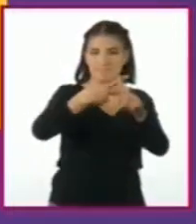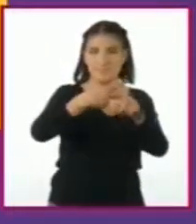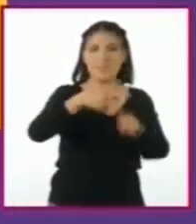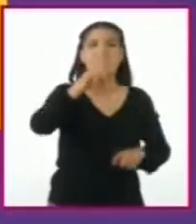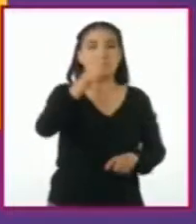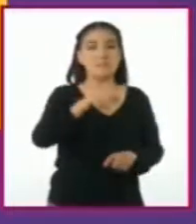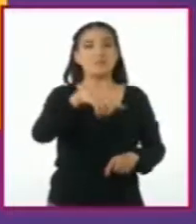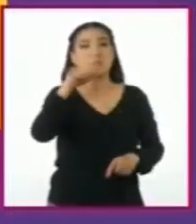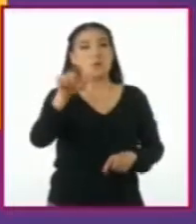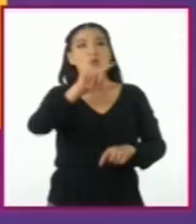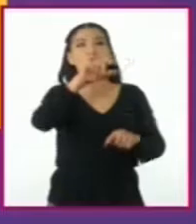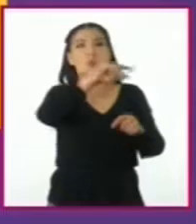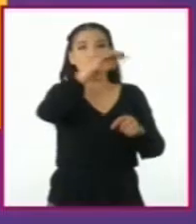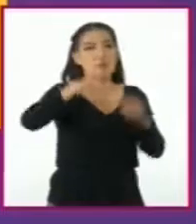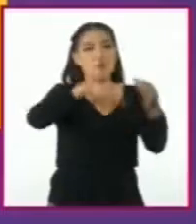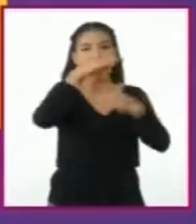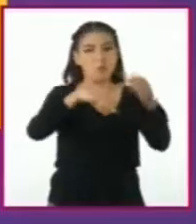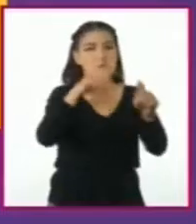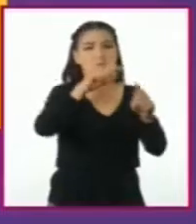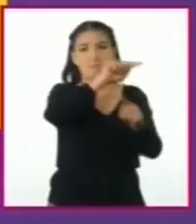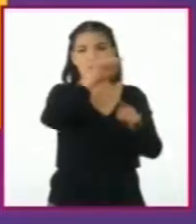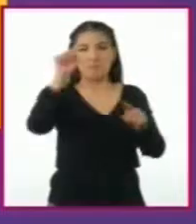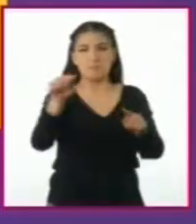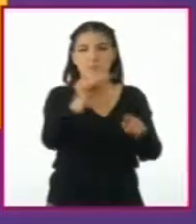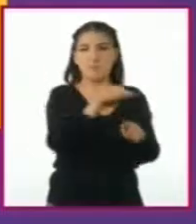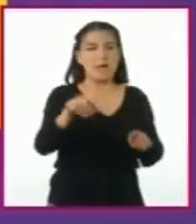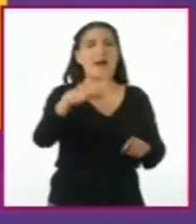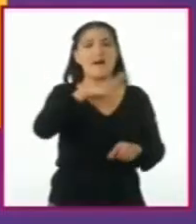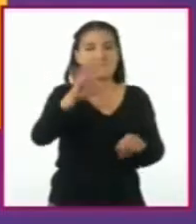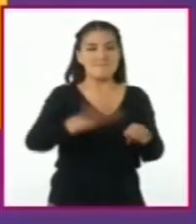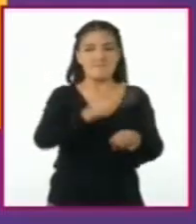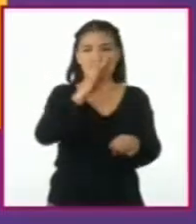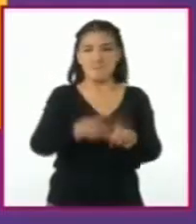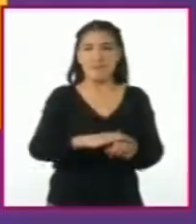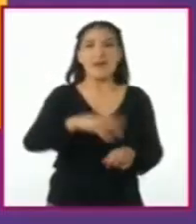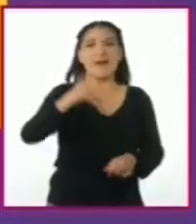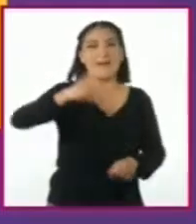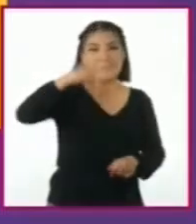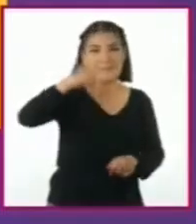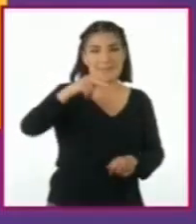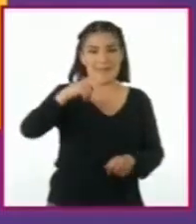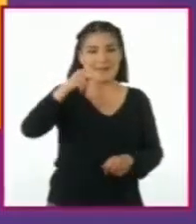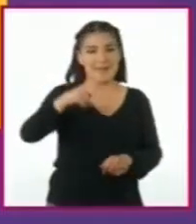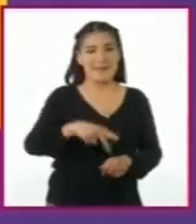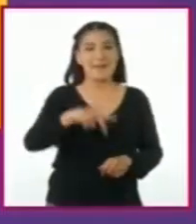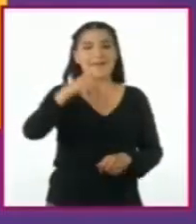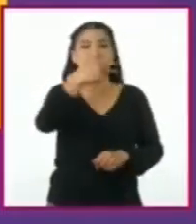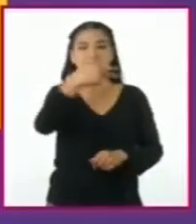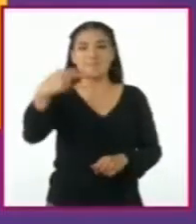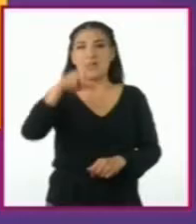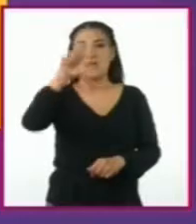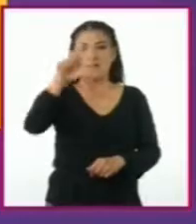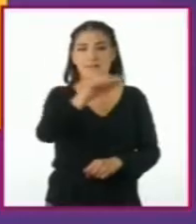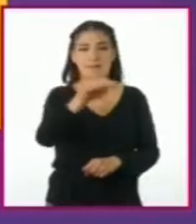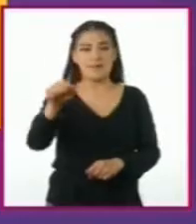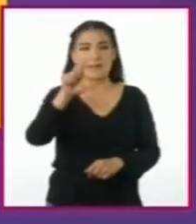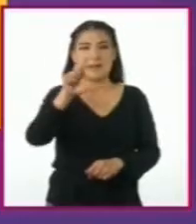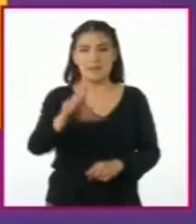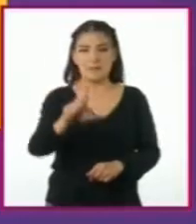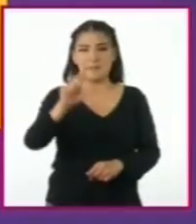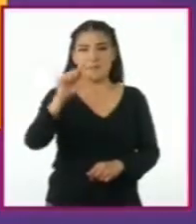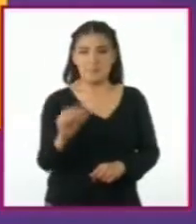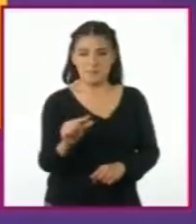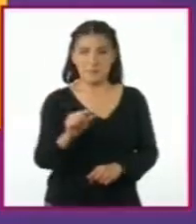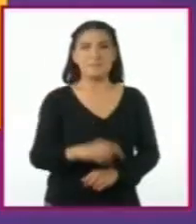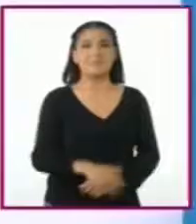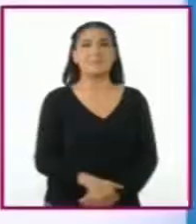sus lados cumplen con la misma razón. K es igual a L mayúscula entre L